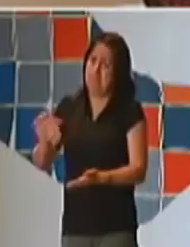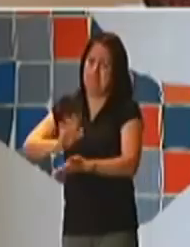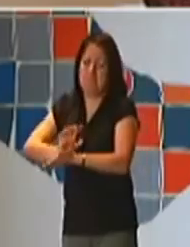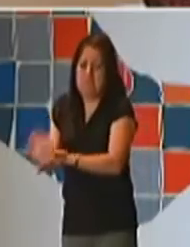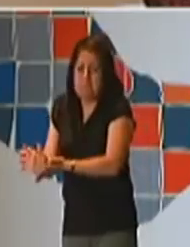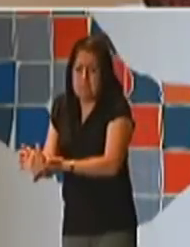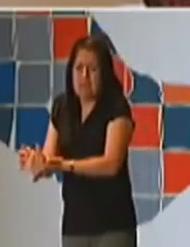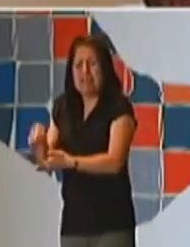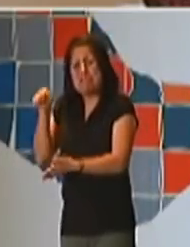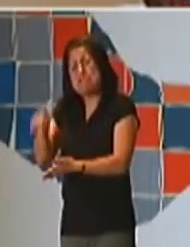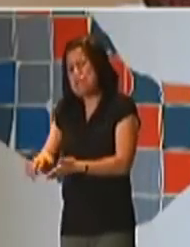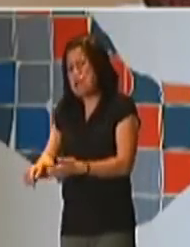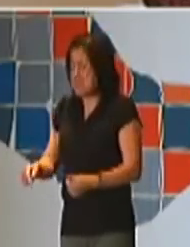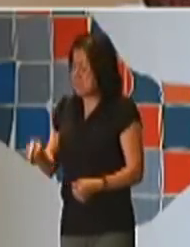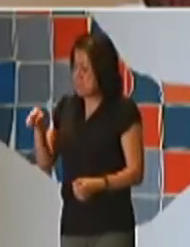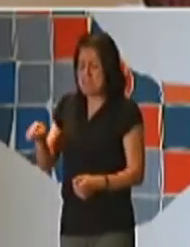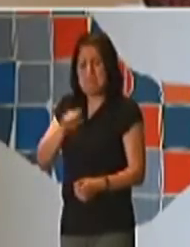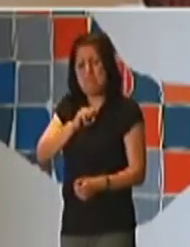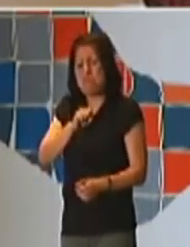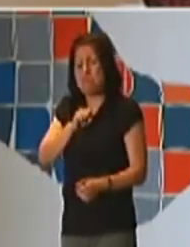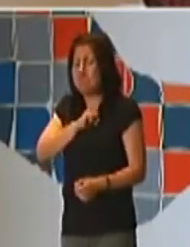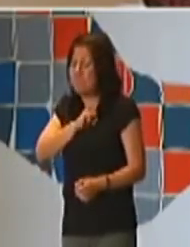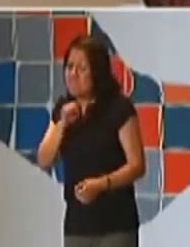fue Se estaba encariñando